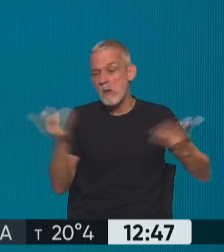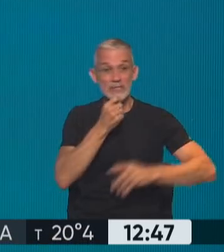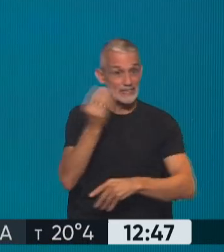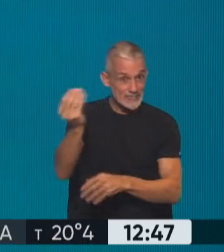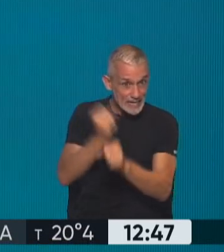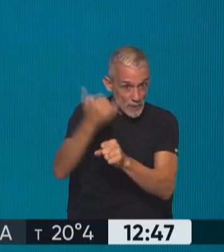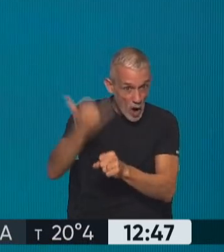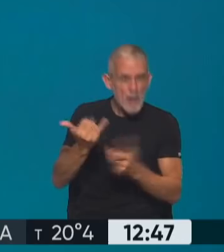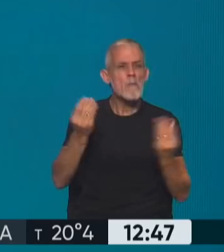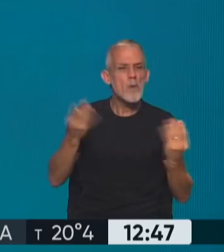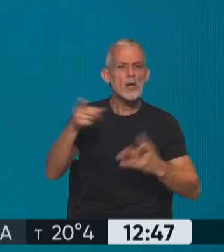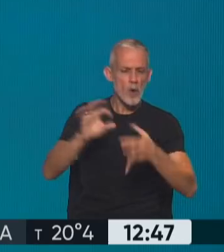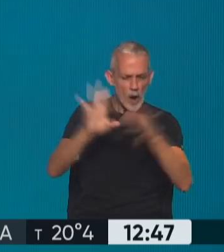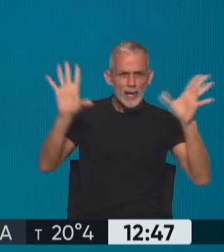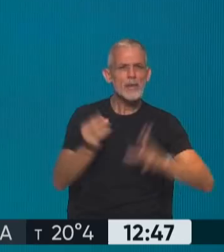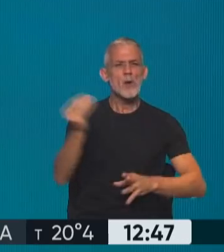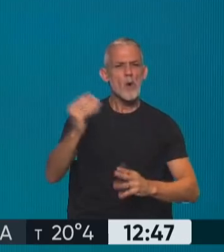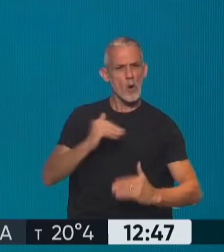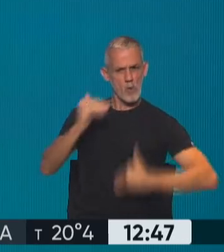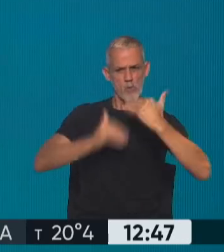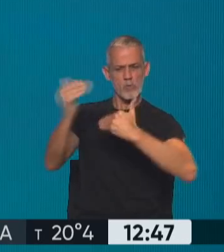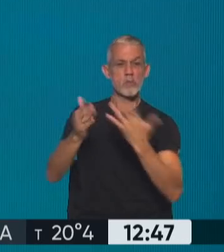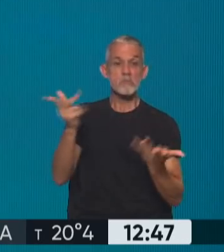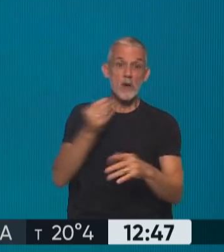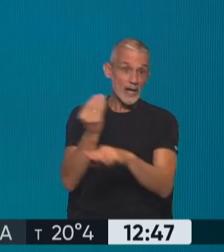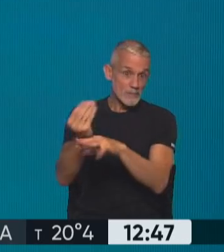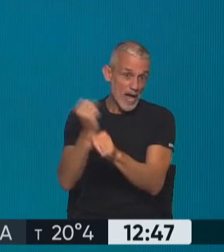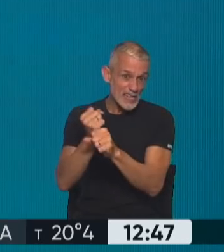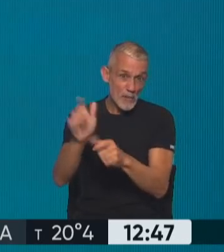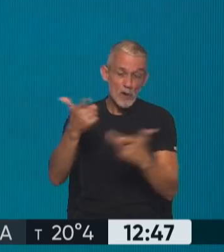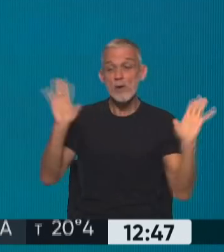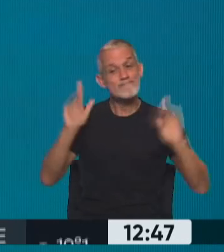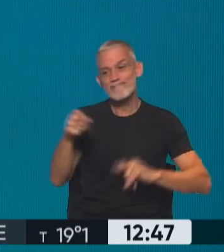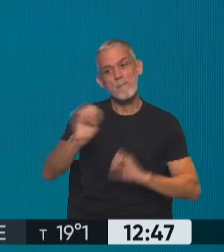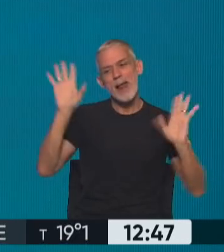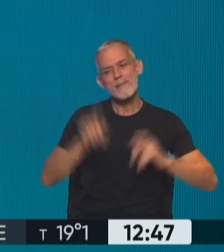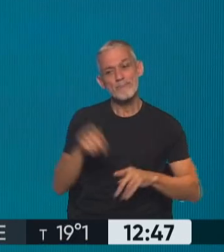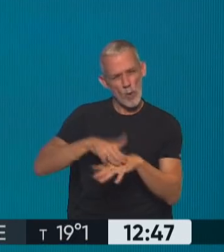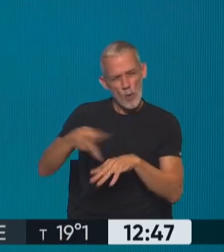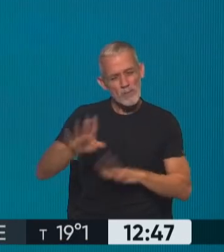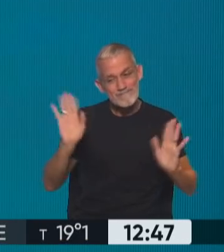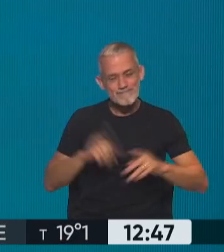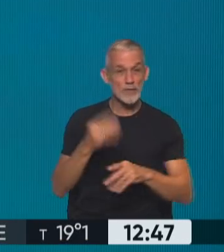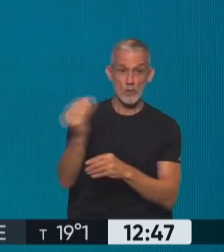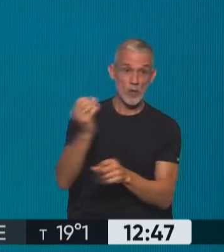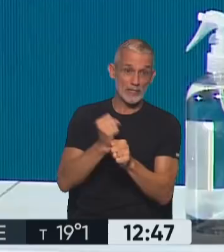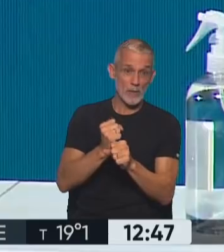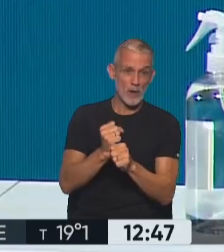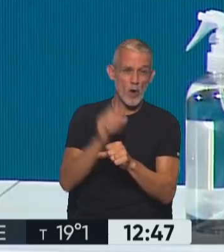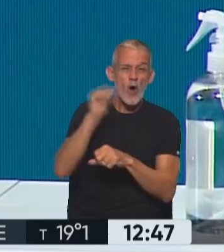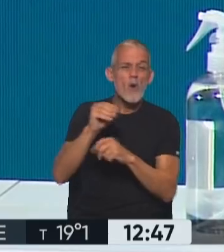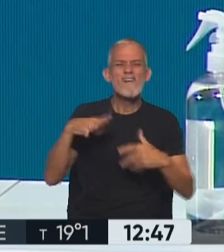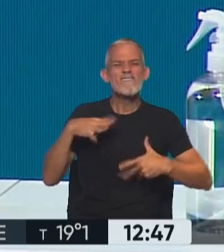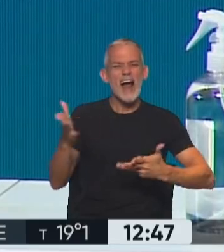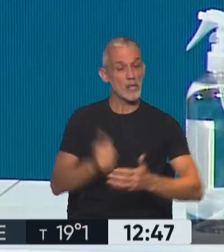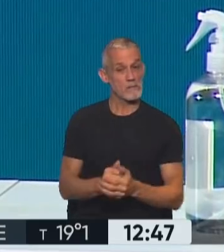trabajo es porque sos libre y tenés méritos, y si no tenés trabajo será porque no te lo mereces, o porque no trabajas lo suficiente. Y si